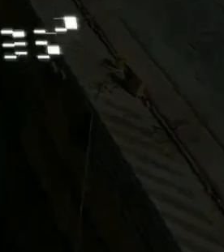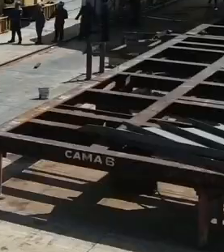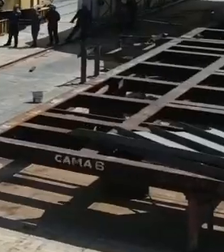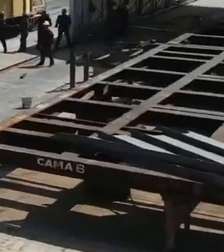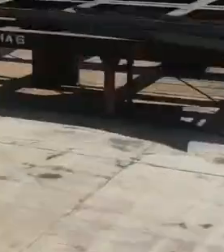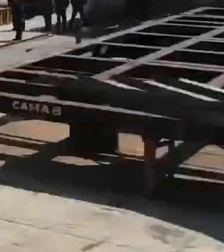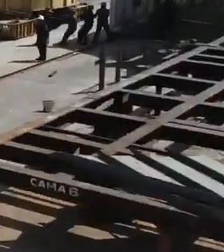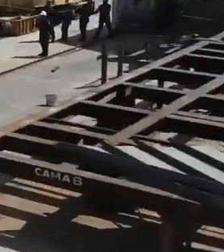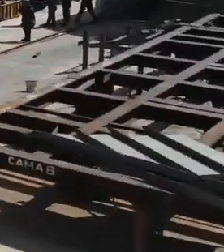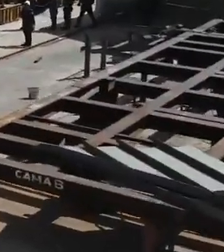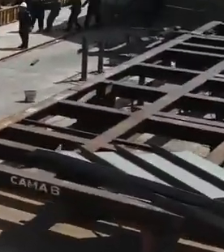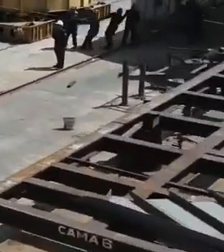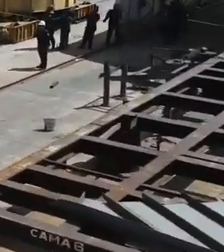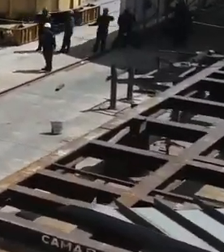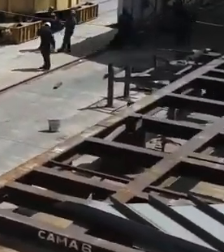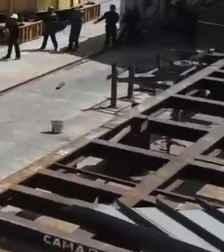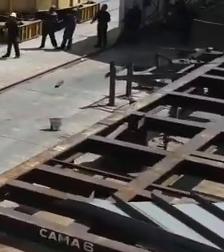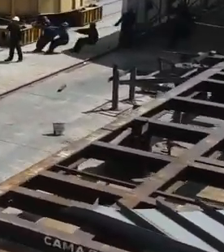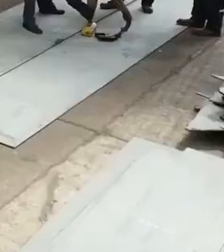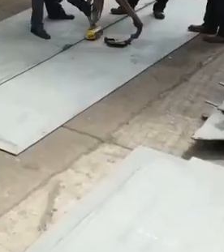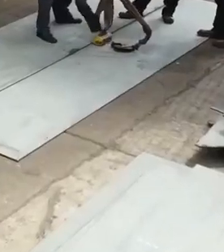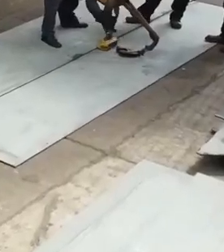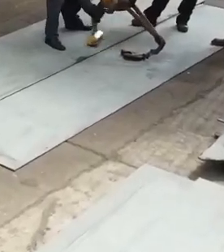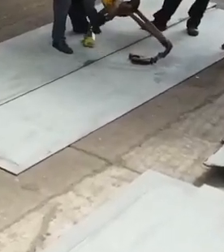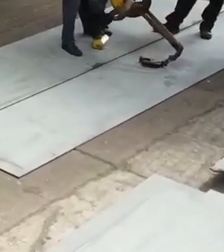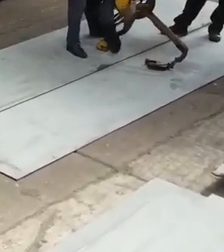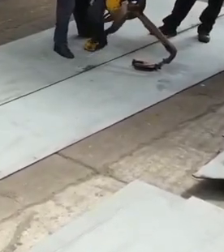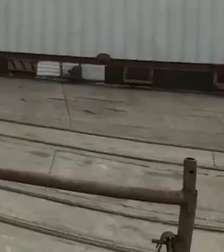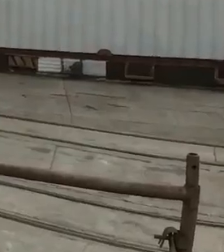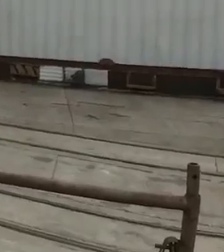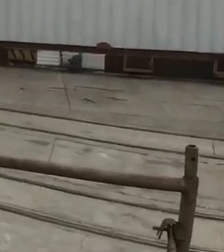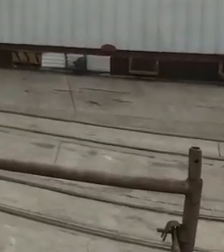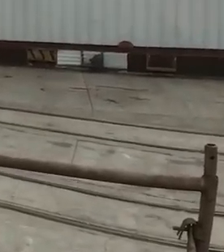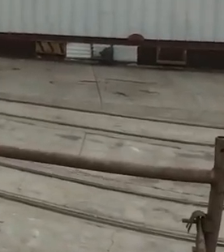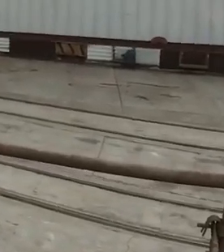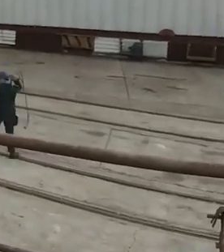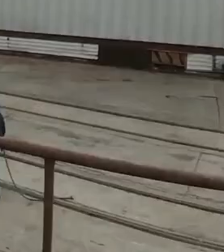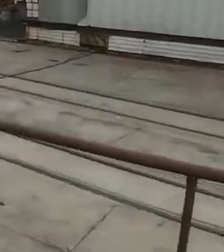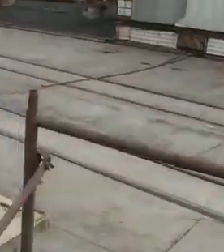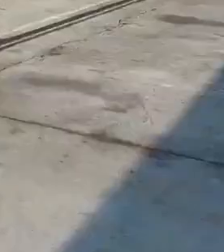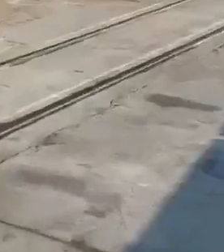Por último, la draga autopropulsada.